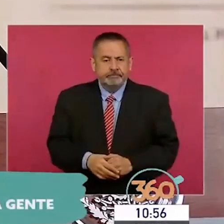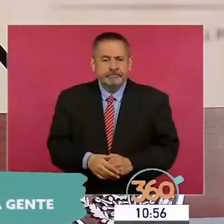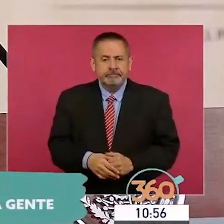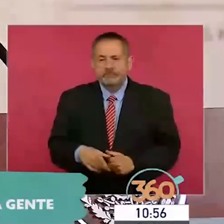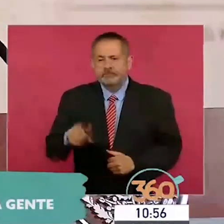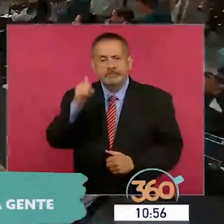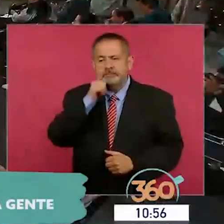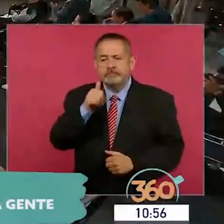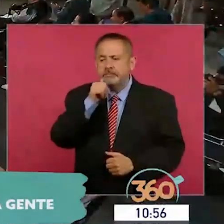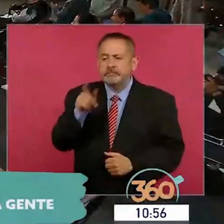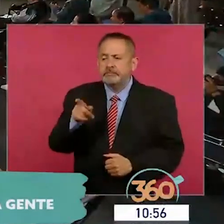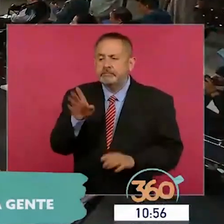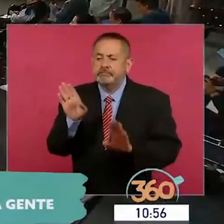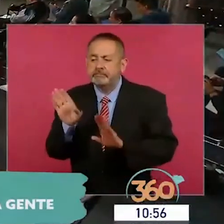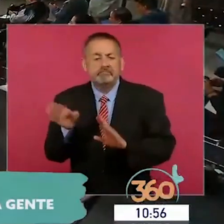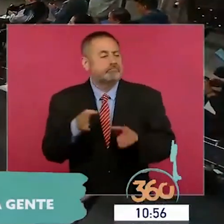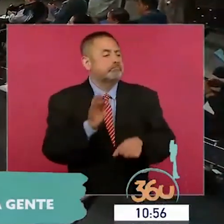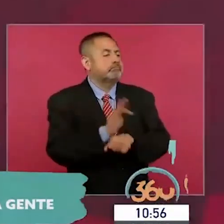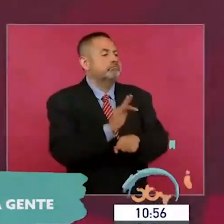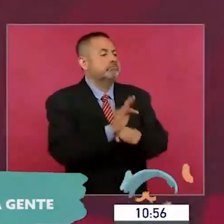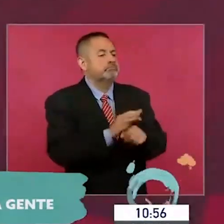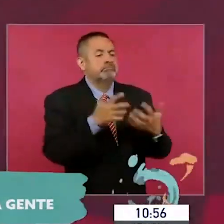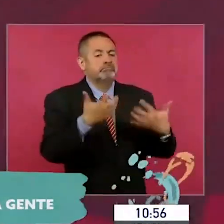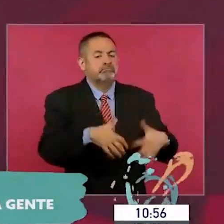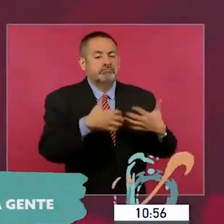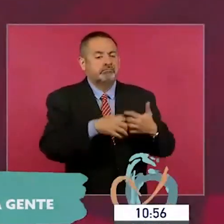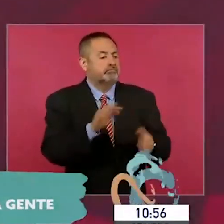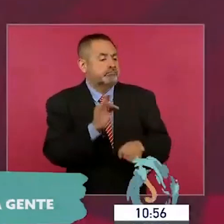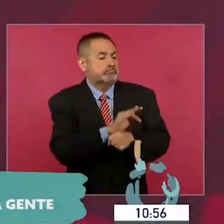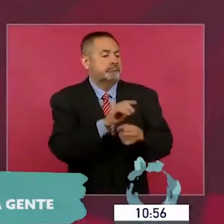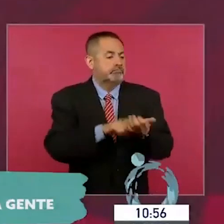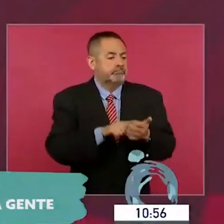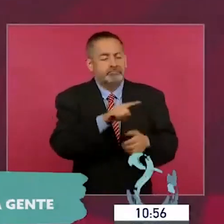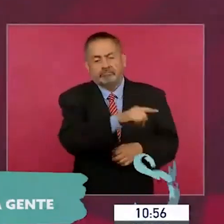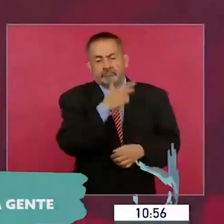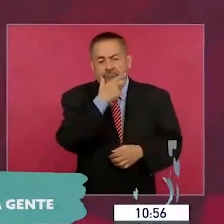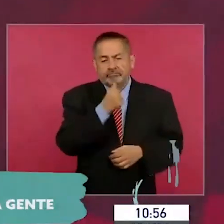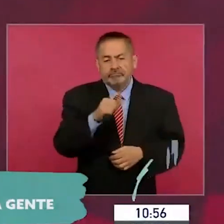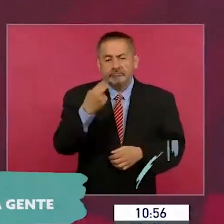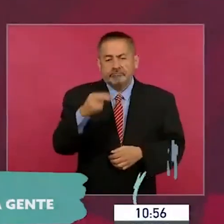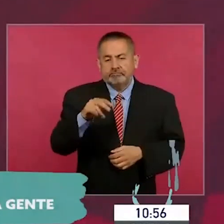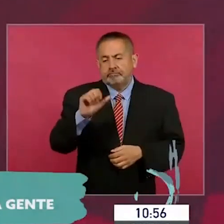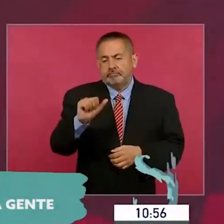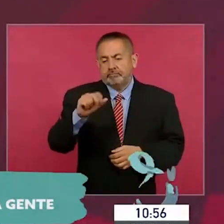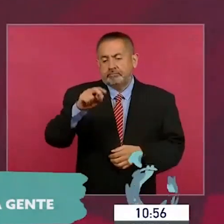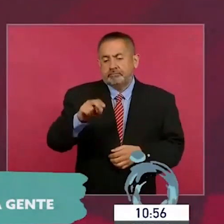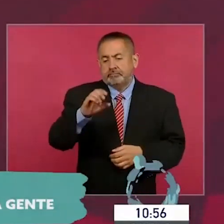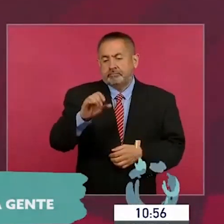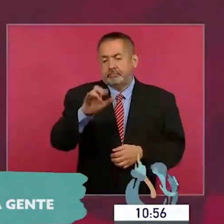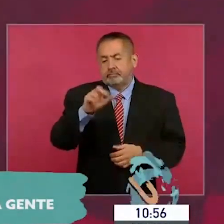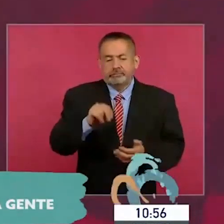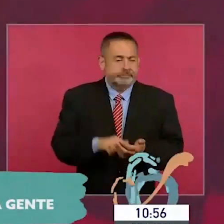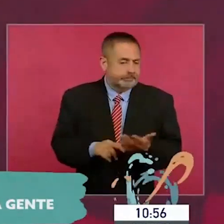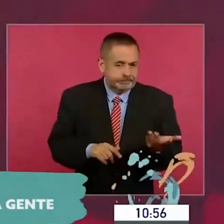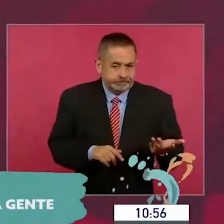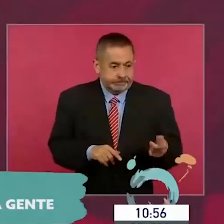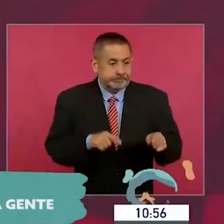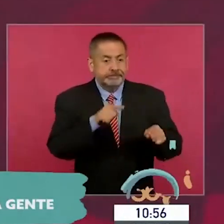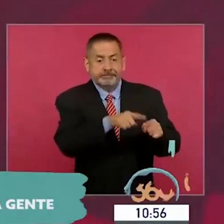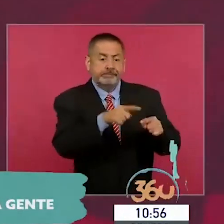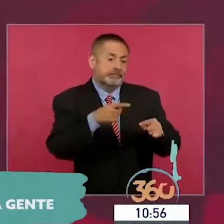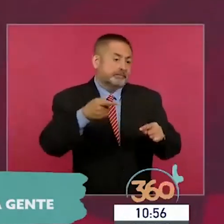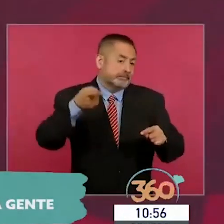siempre ha estado más a favor del señor Ancira, porque el señor Ancira